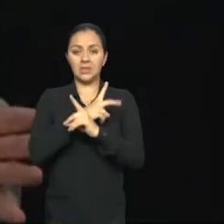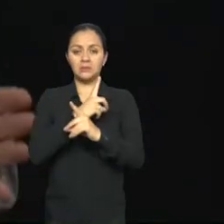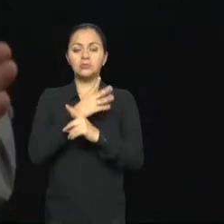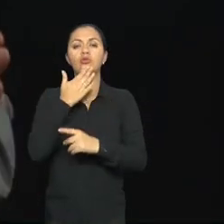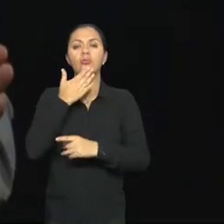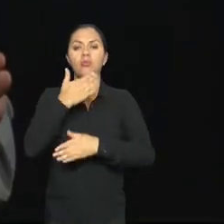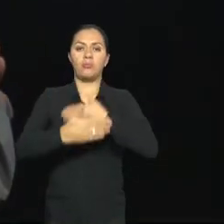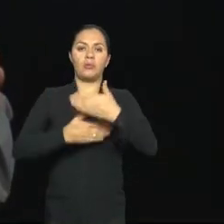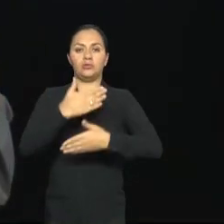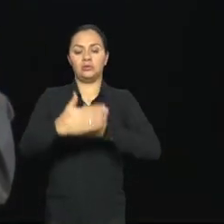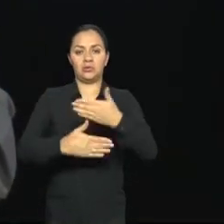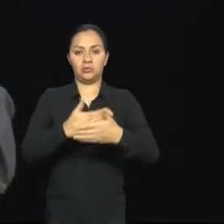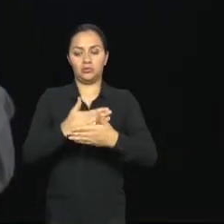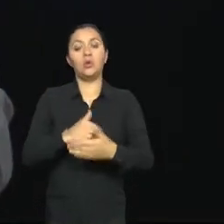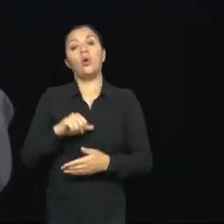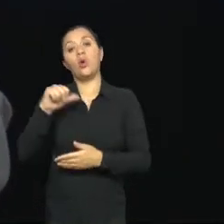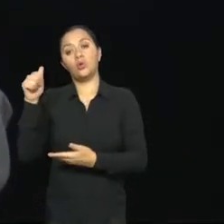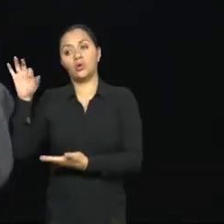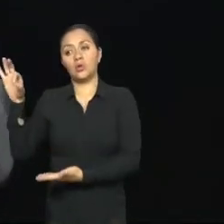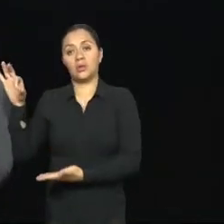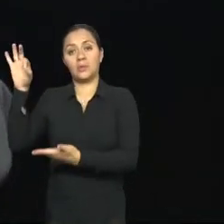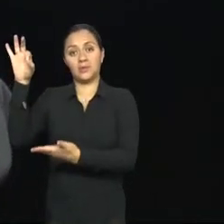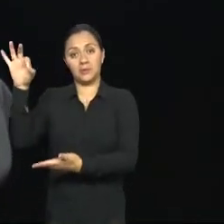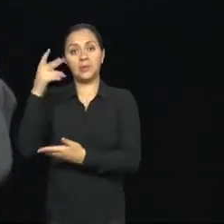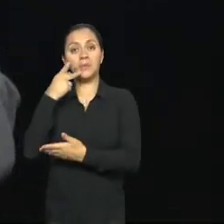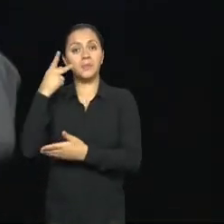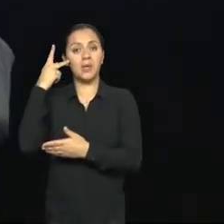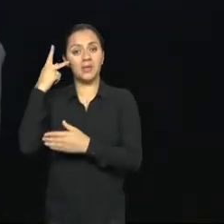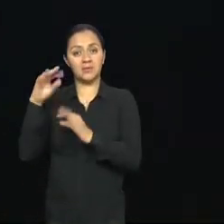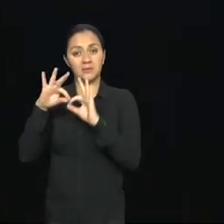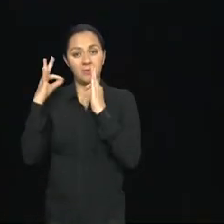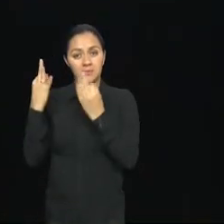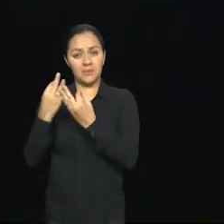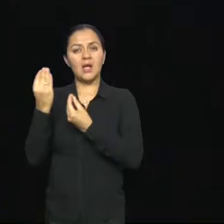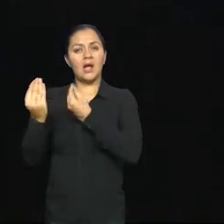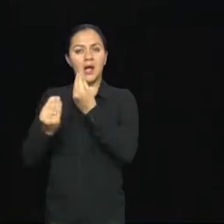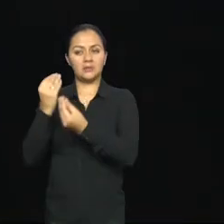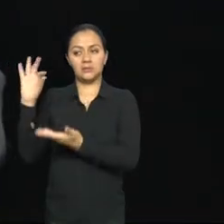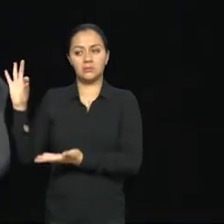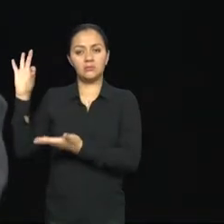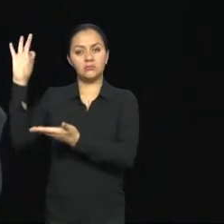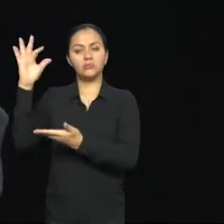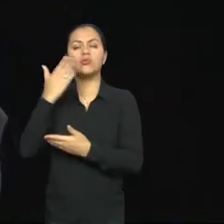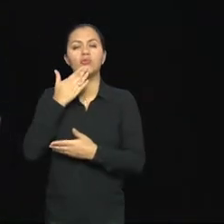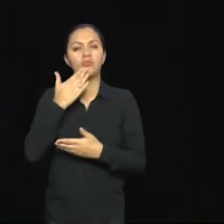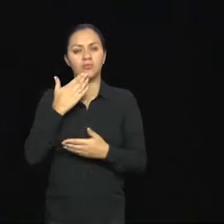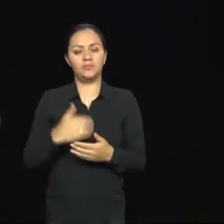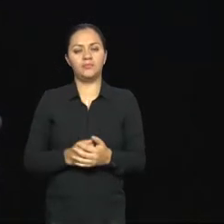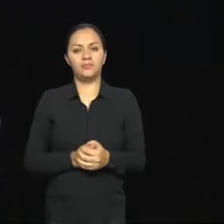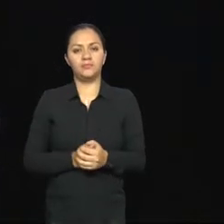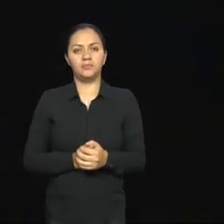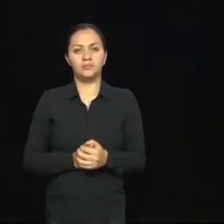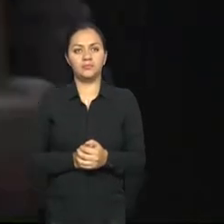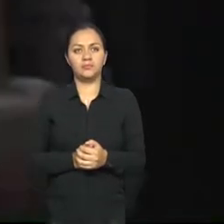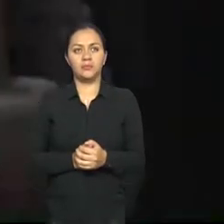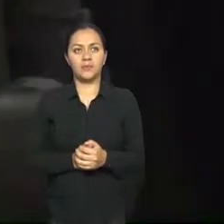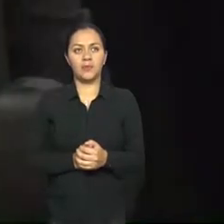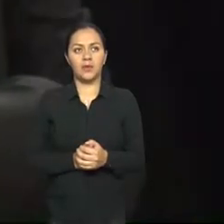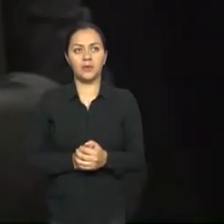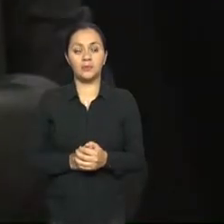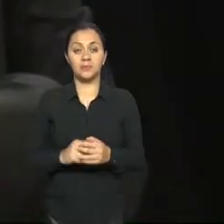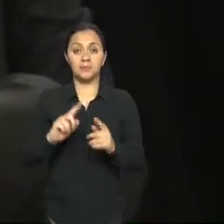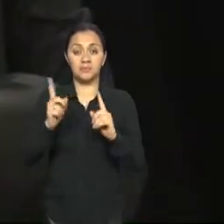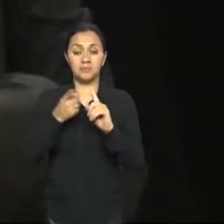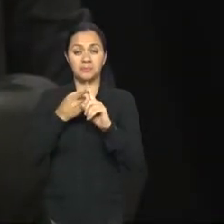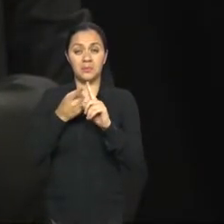procedimiento y qué significa de reclamar las acciones afirmativas ya como representante de una persona con discapacidad. Antes de contestar